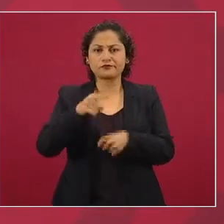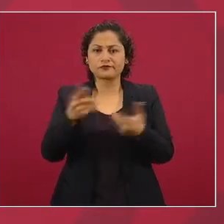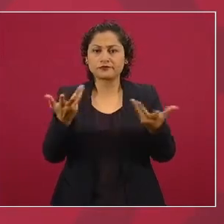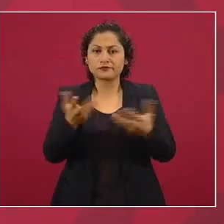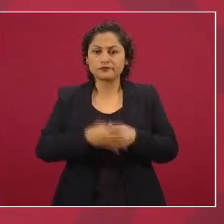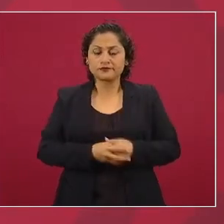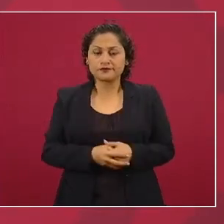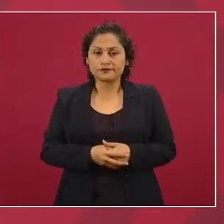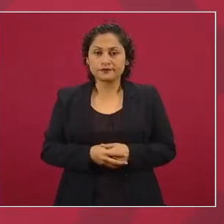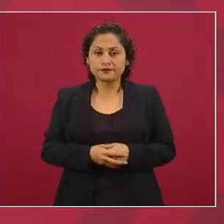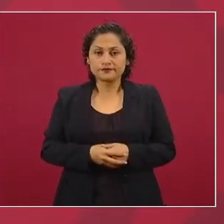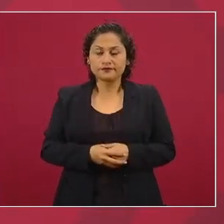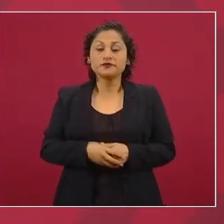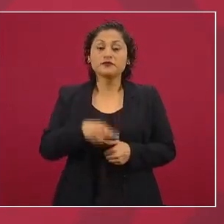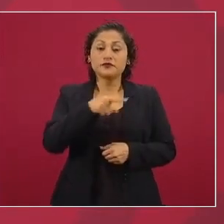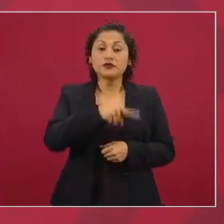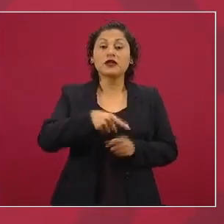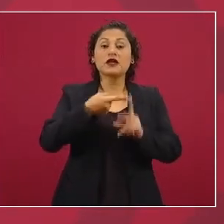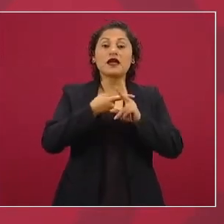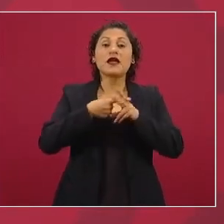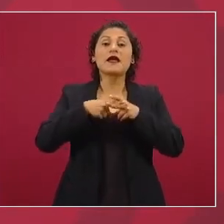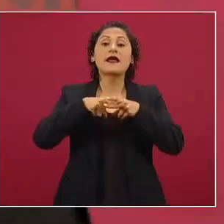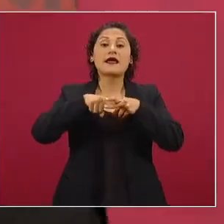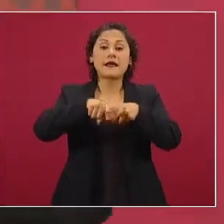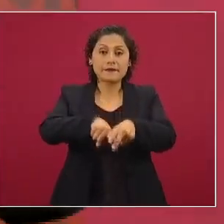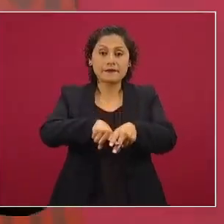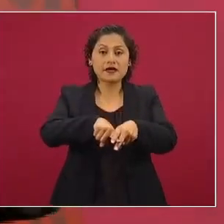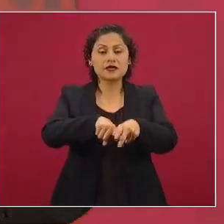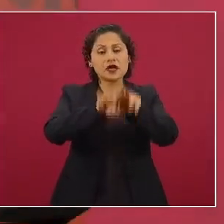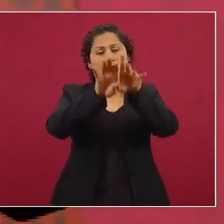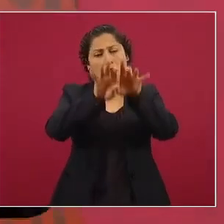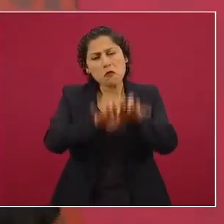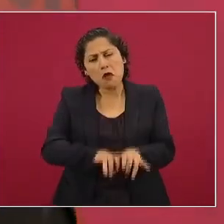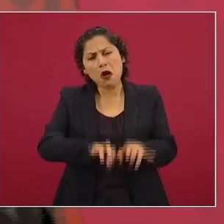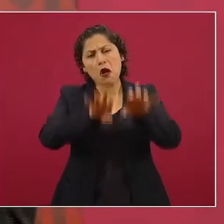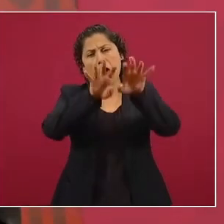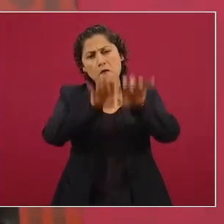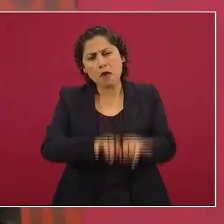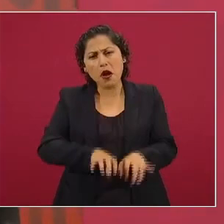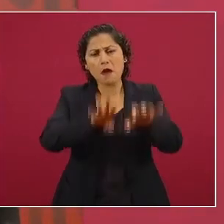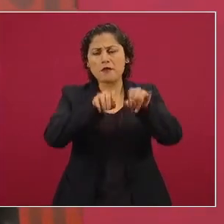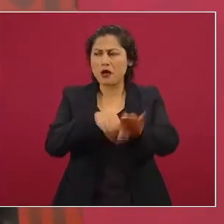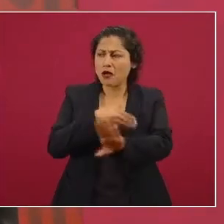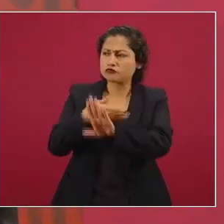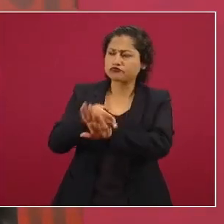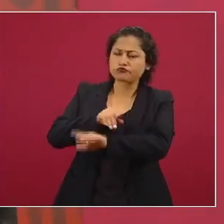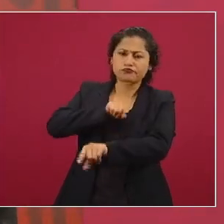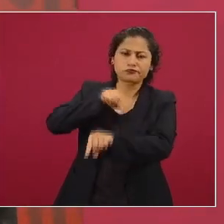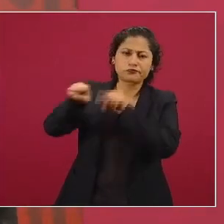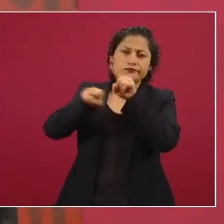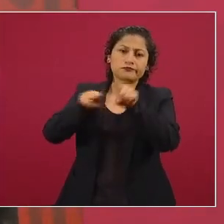y emprenden una campaña de desprestigio en contra del presidente Madero.